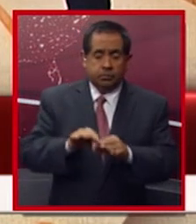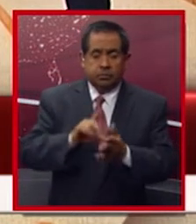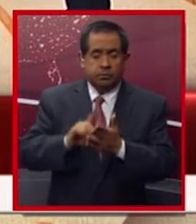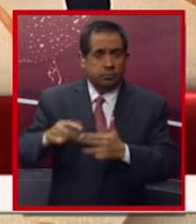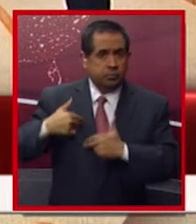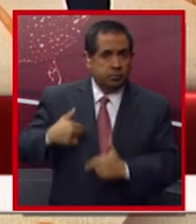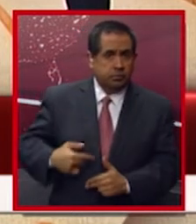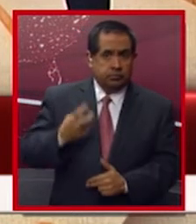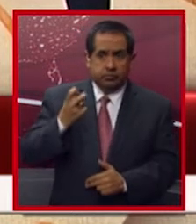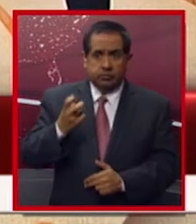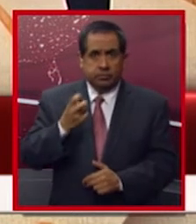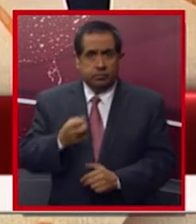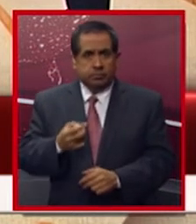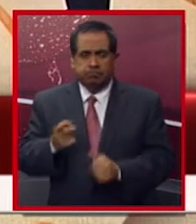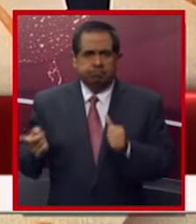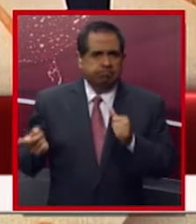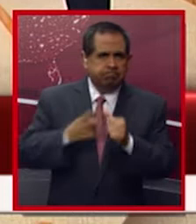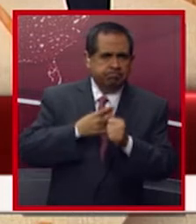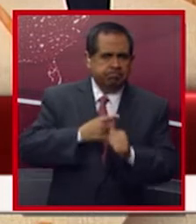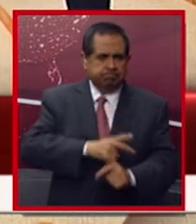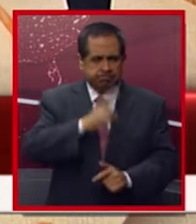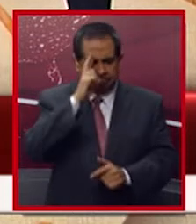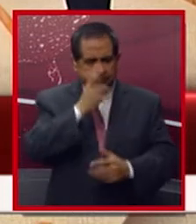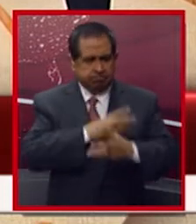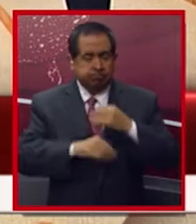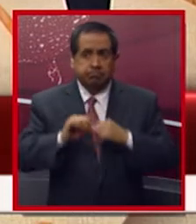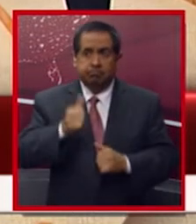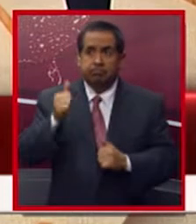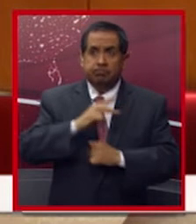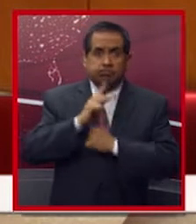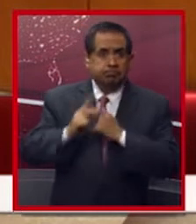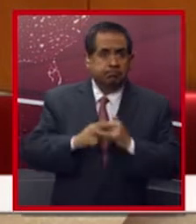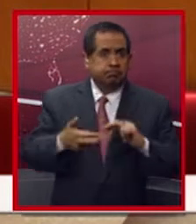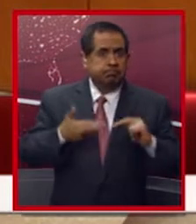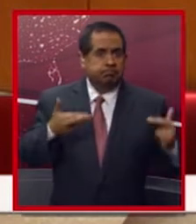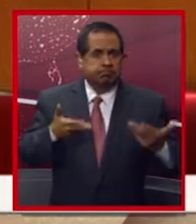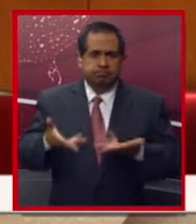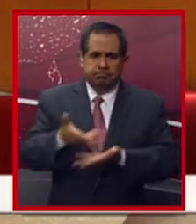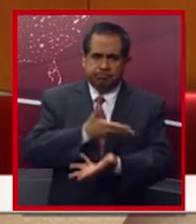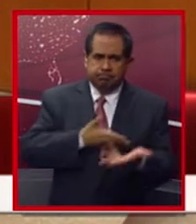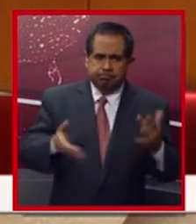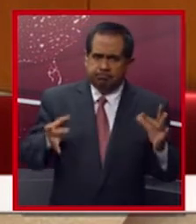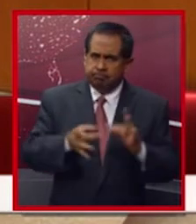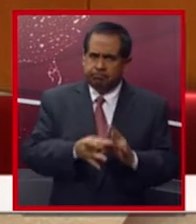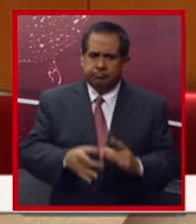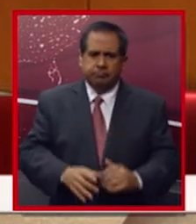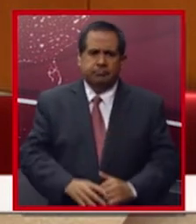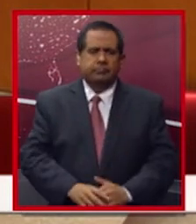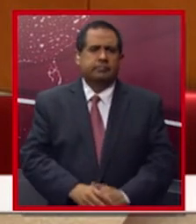derechos humanos son el fundamento de la relación con el resto de los países.